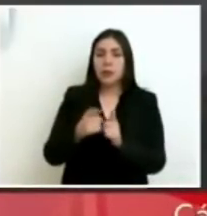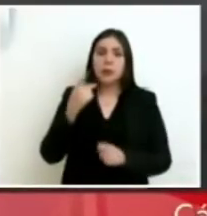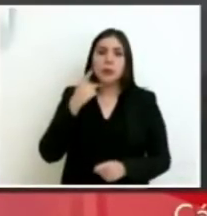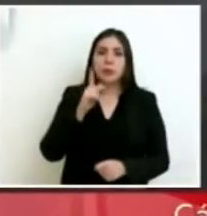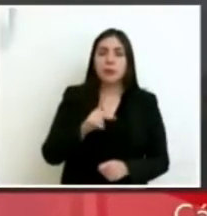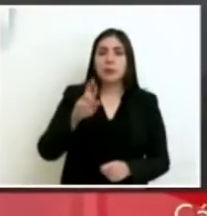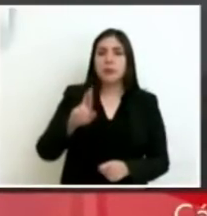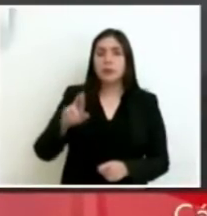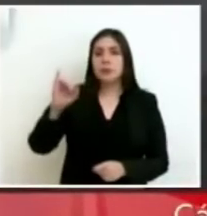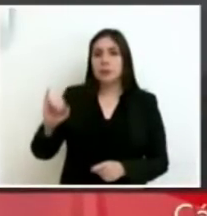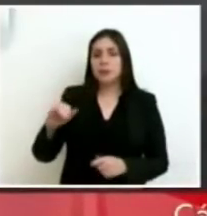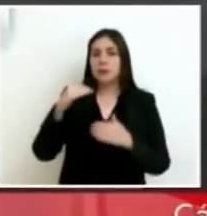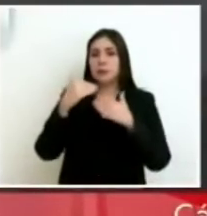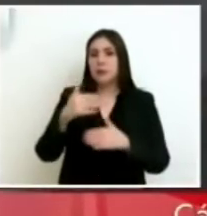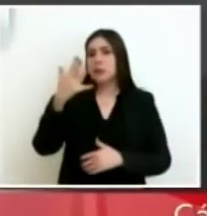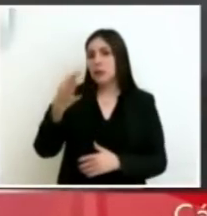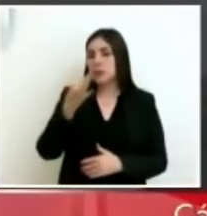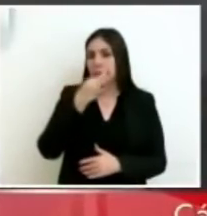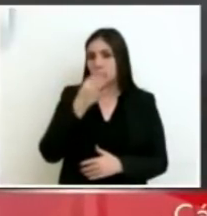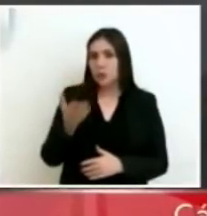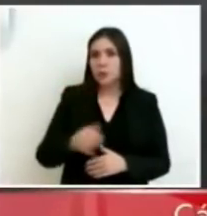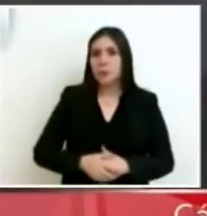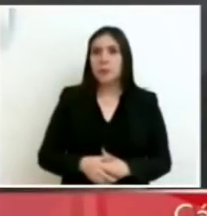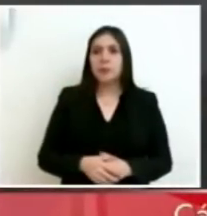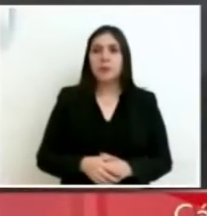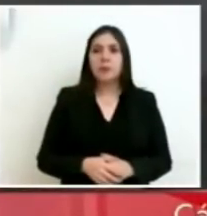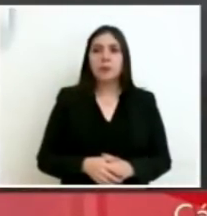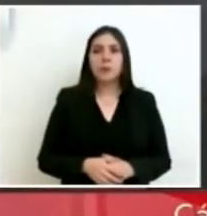Revolucionario Institucional, hasta por 5 minutos.